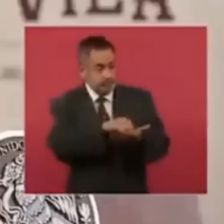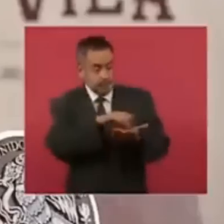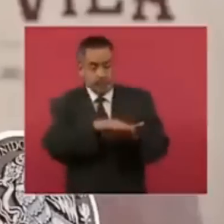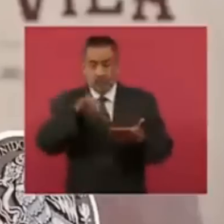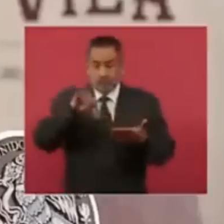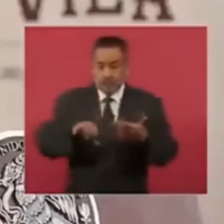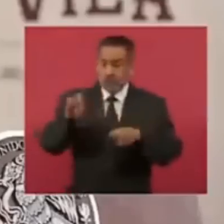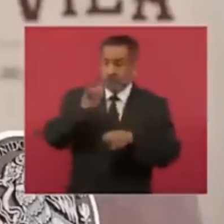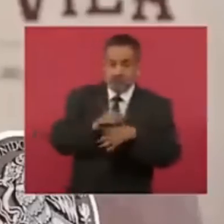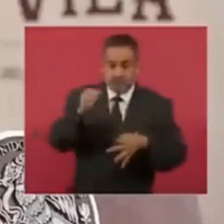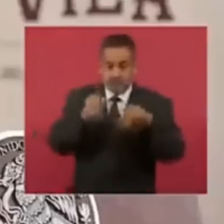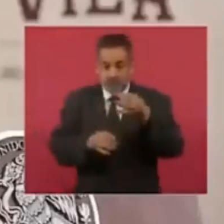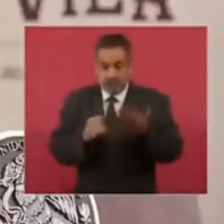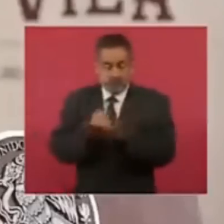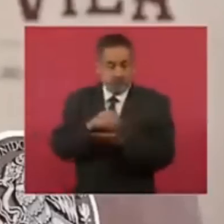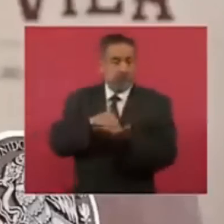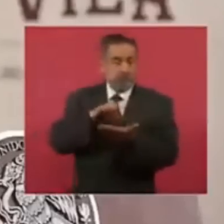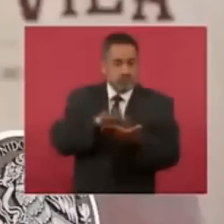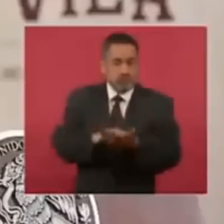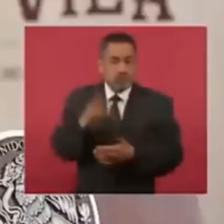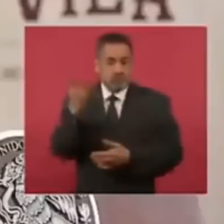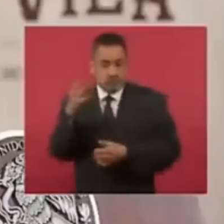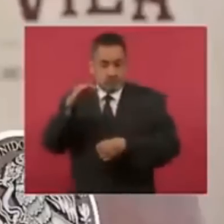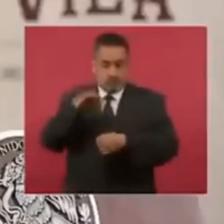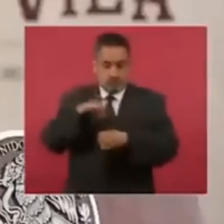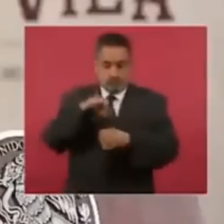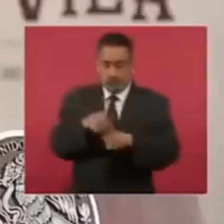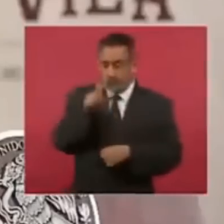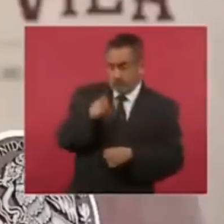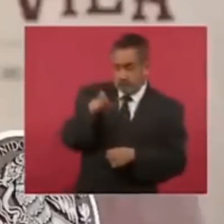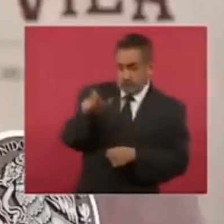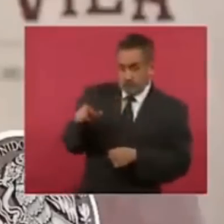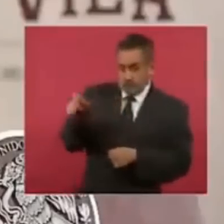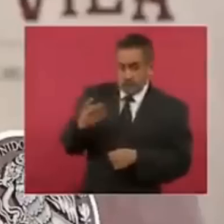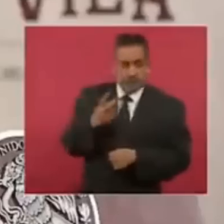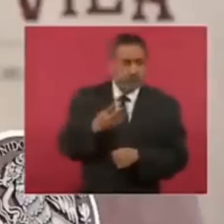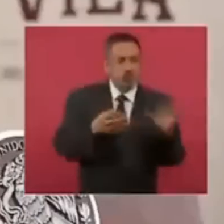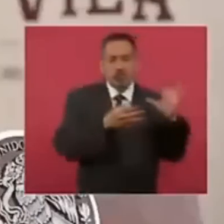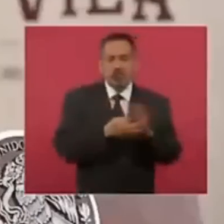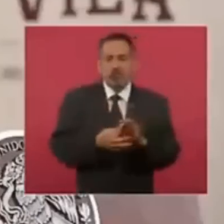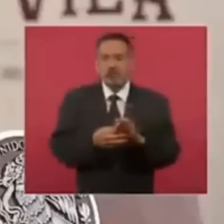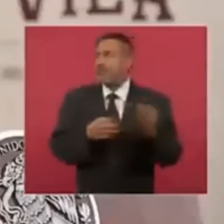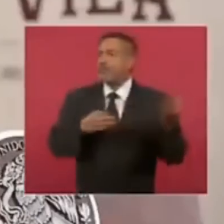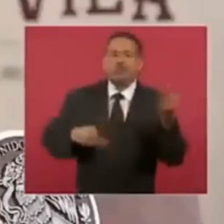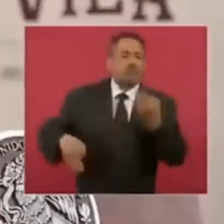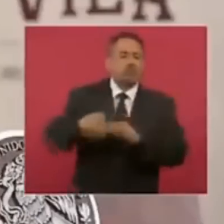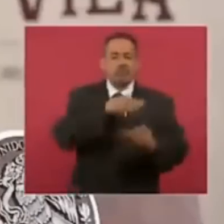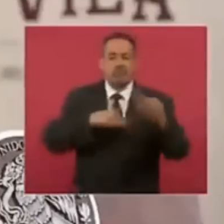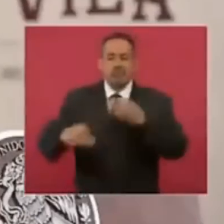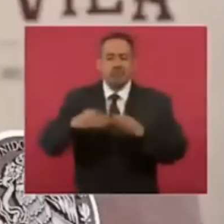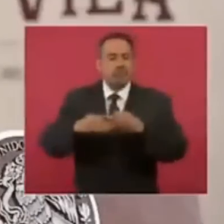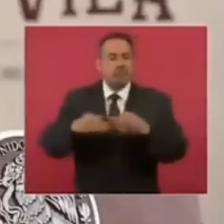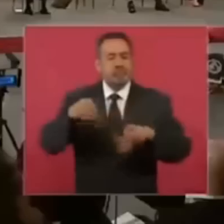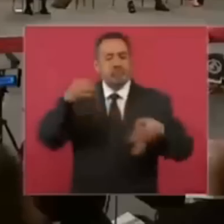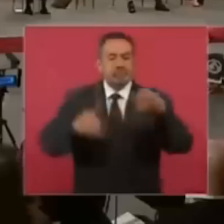Así es, amigos y amigas, hoy, por primera vez en muchos días, en meses, la Suprema Corte